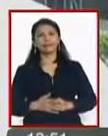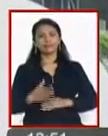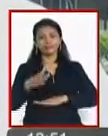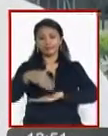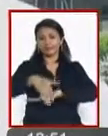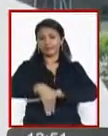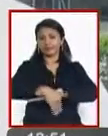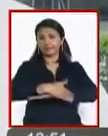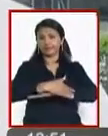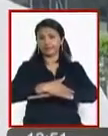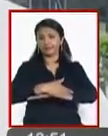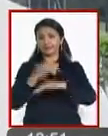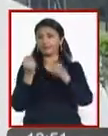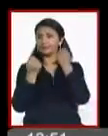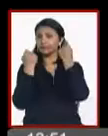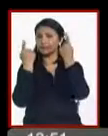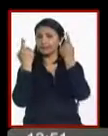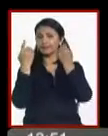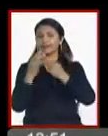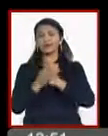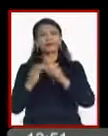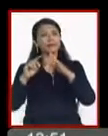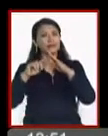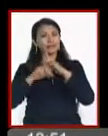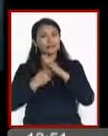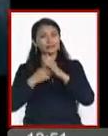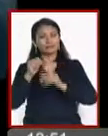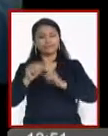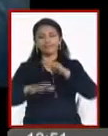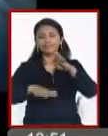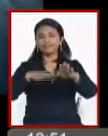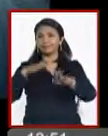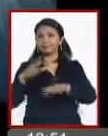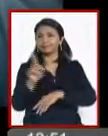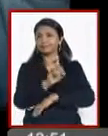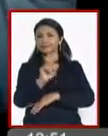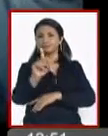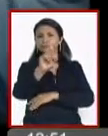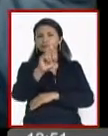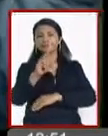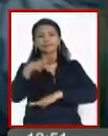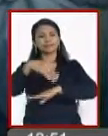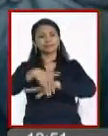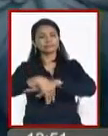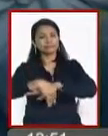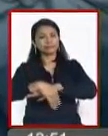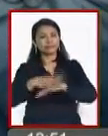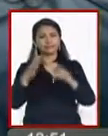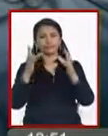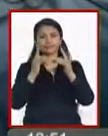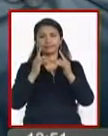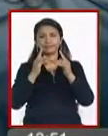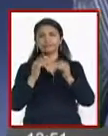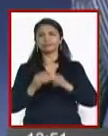en la noche y se despierta y empieza a andar, ¿no? Andar por, ¿no? Se levanta de la cama